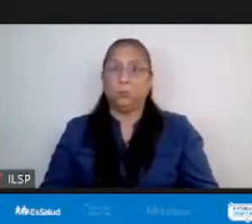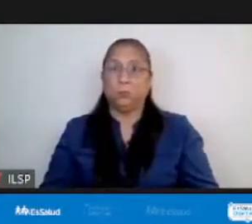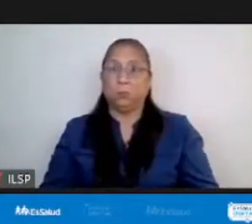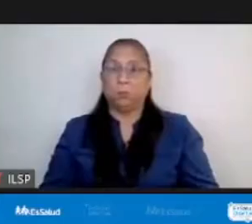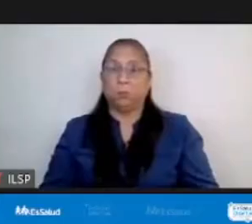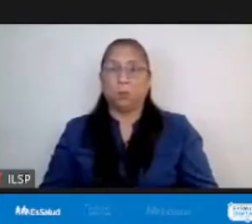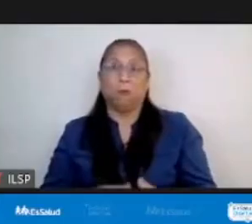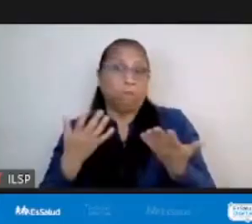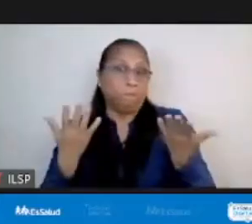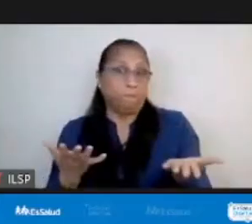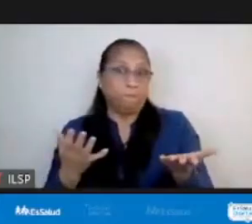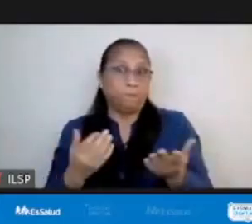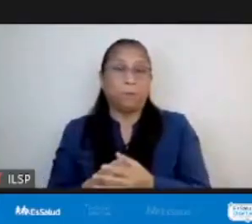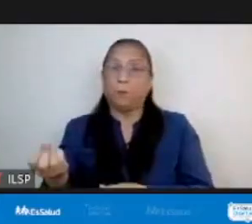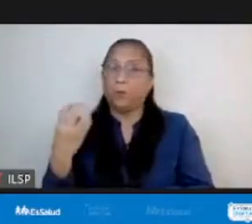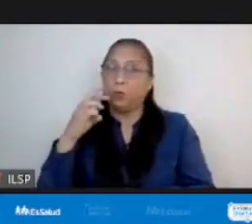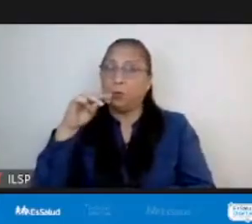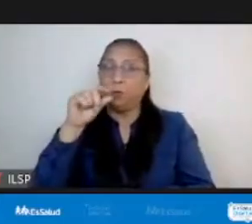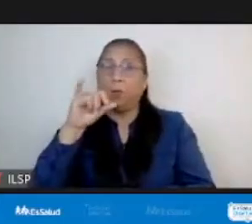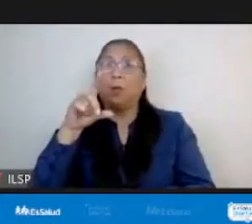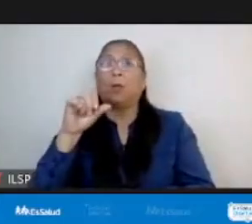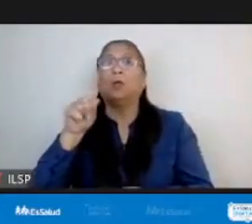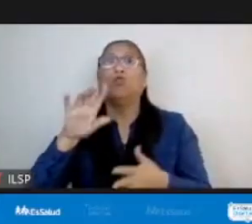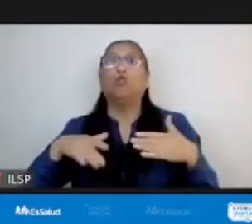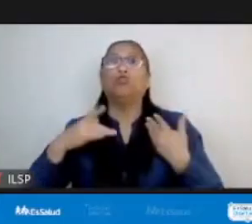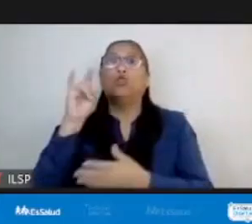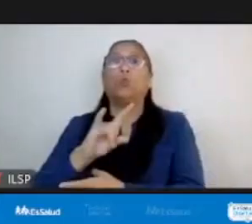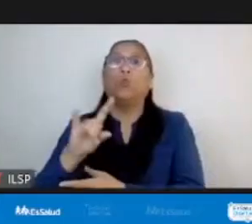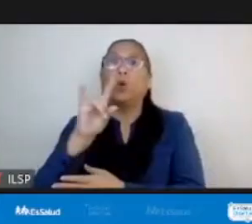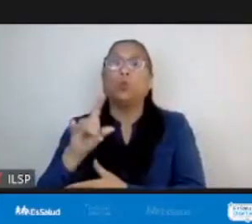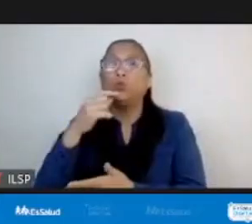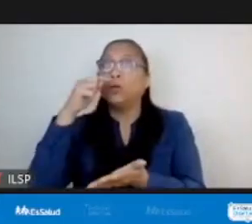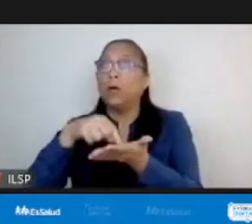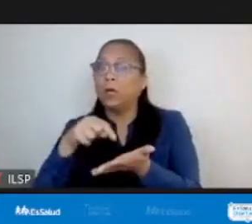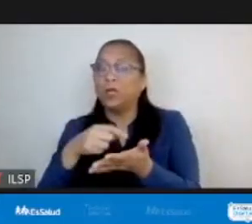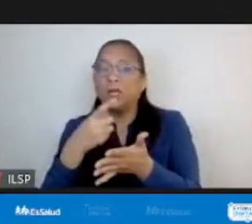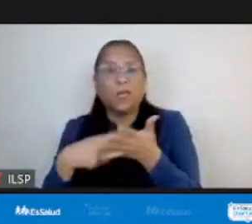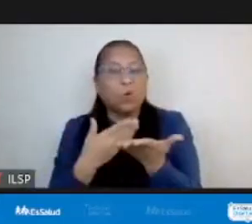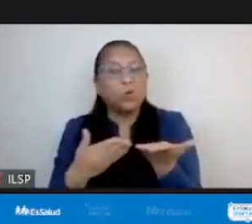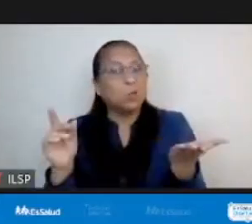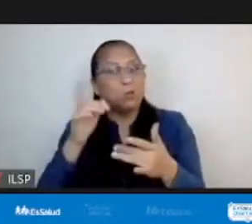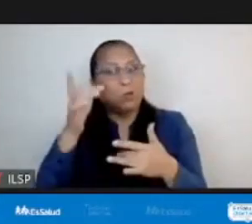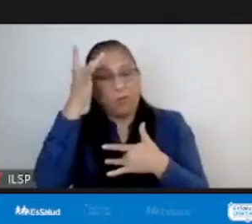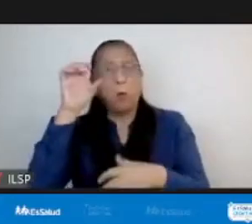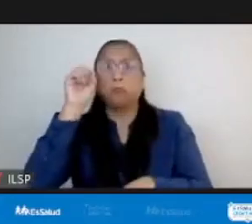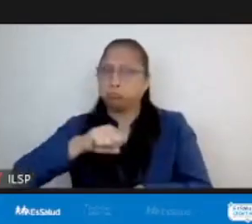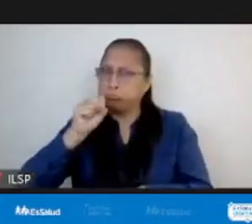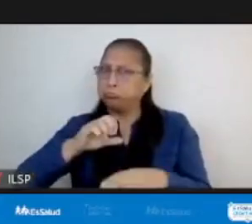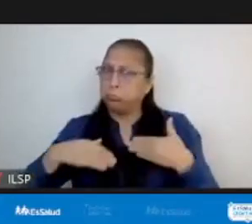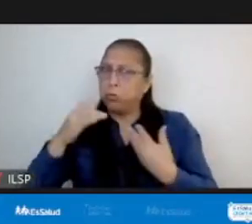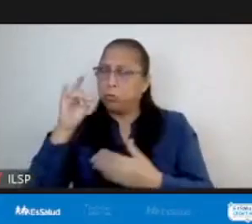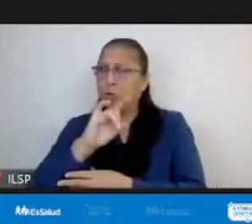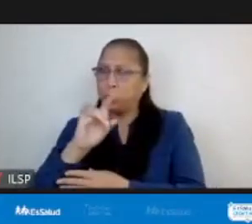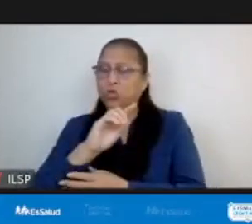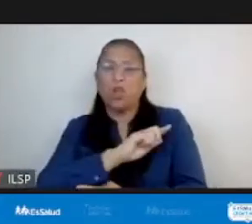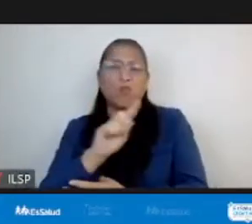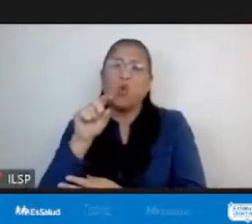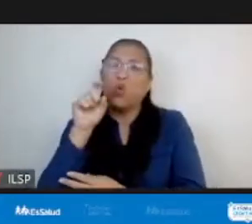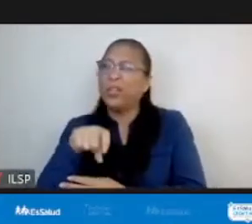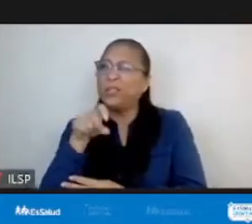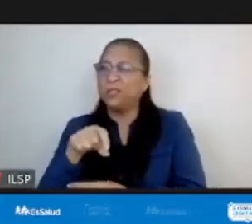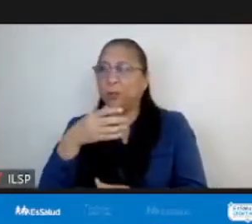Bueno, a ver qué dice Magali. Buenos días. No se puede usar N95 cuando estamos resfriados. No, se puede utilizar. O sea, digamos, no es necesario, si ya estás